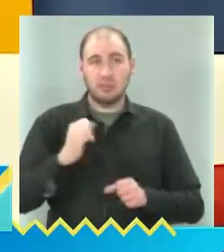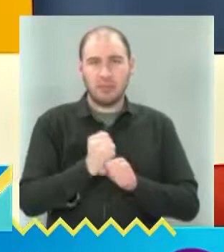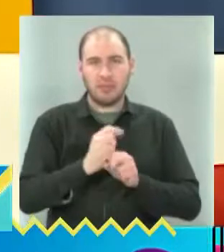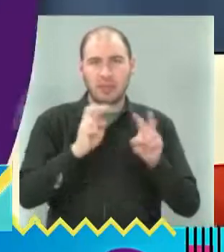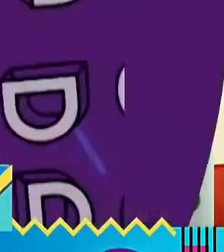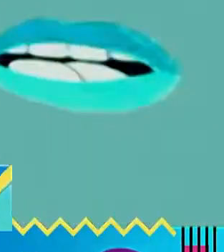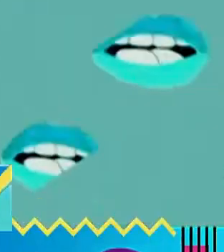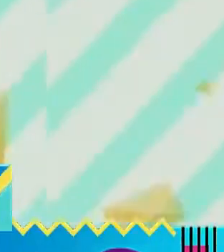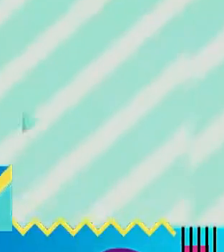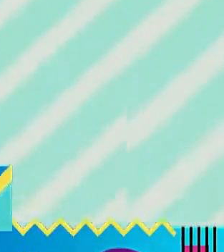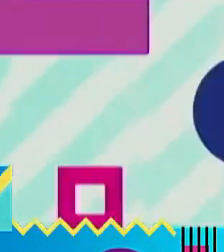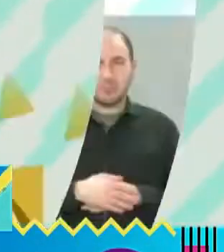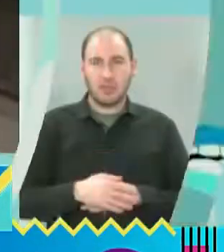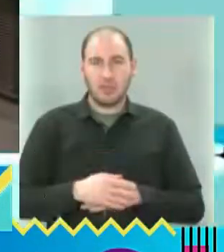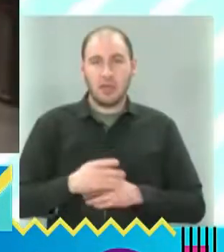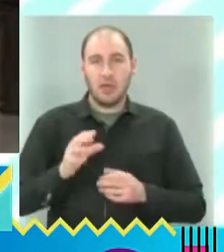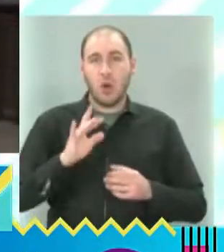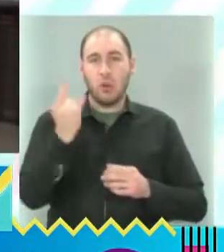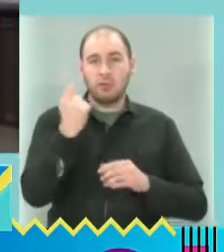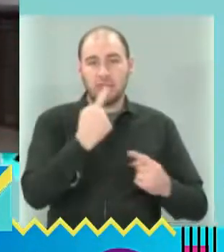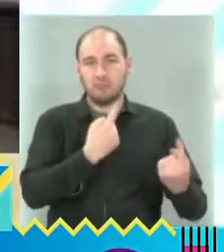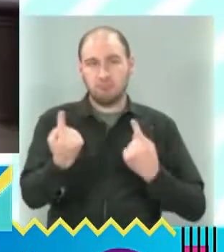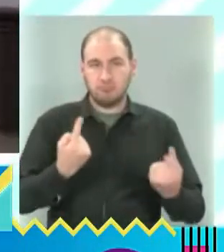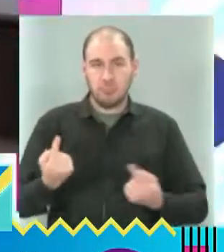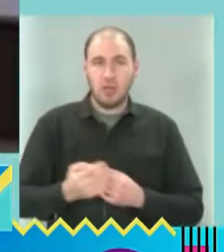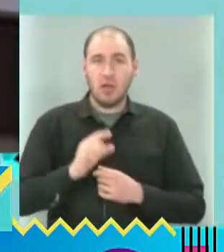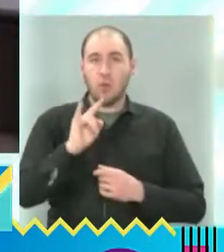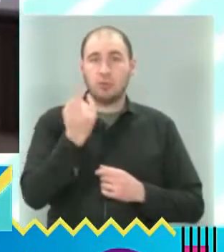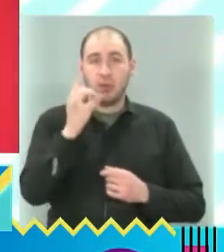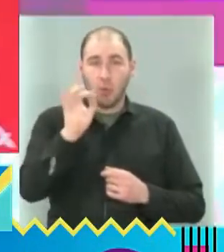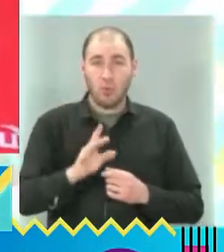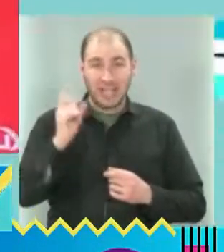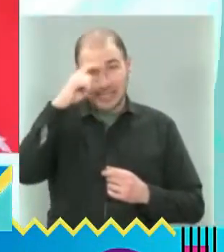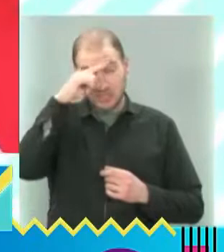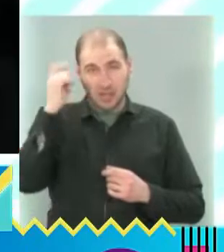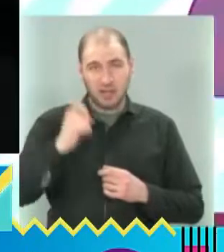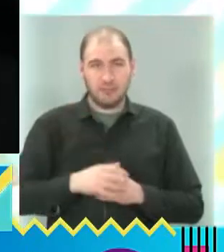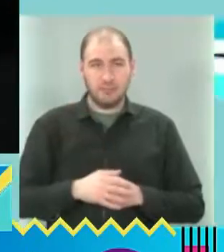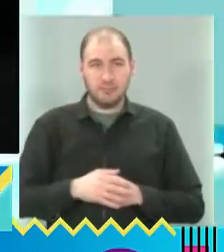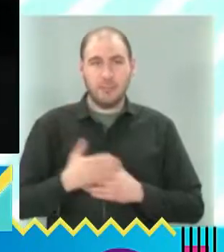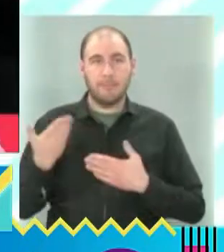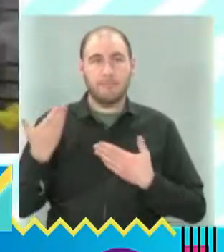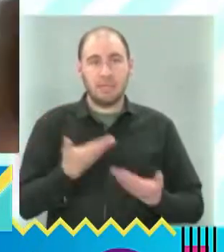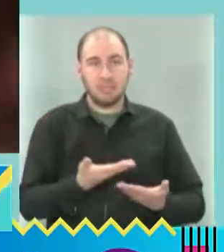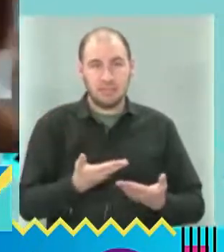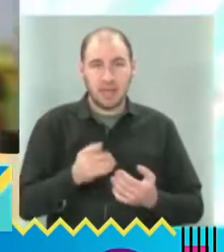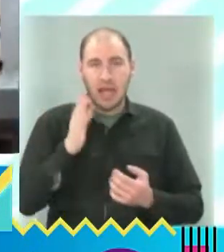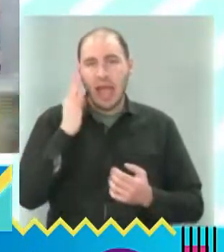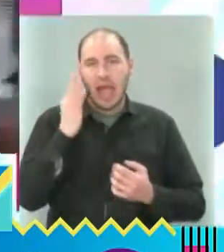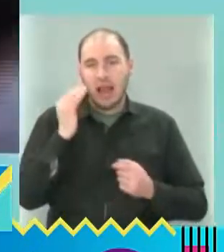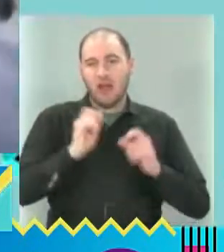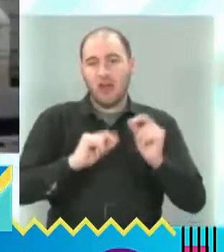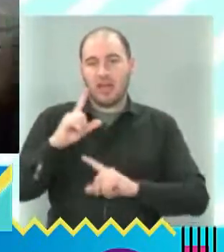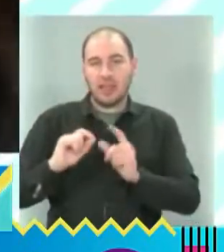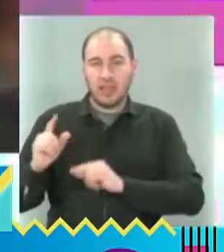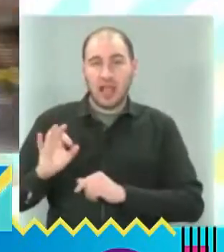tema de discapacidad, de la interuniversitaria, la única universidad nacional que presentaba por lo menos una estadística,